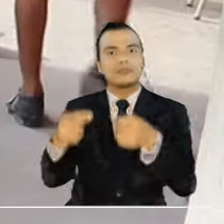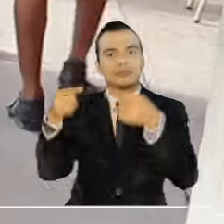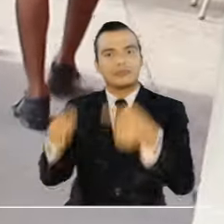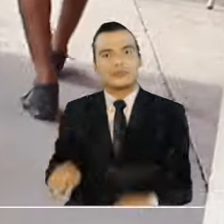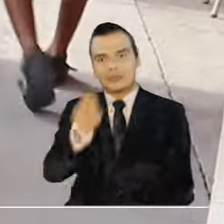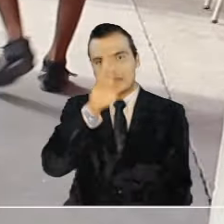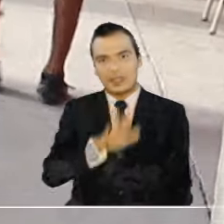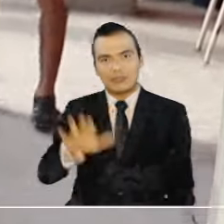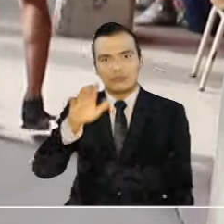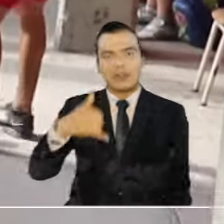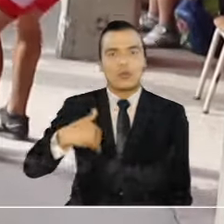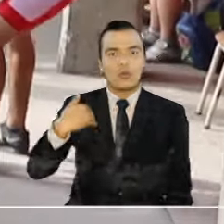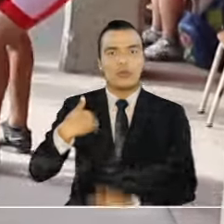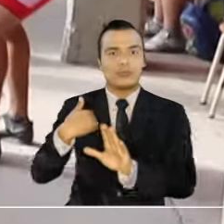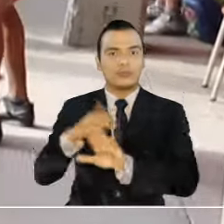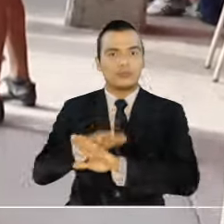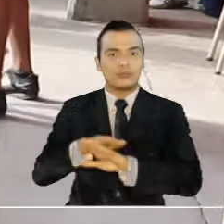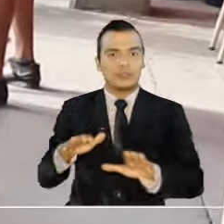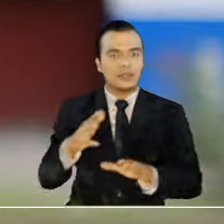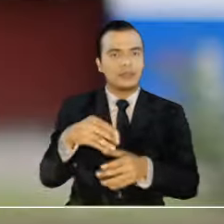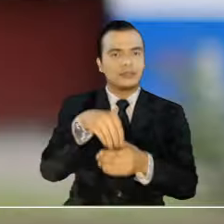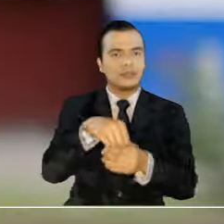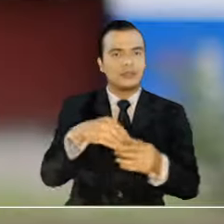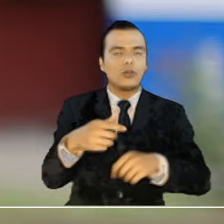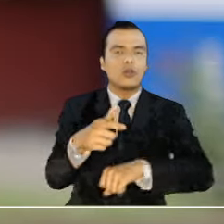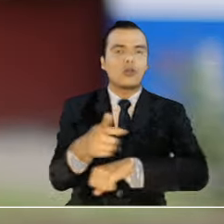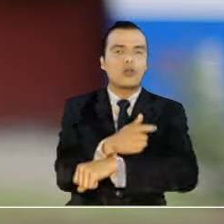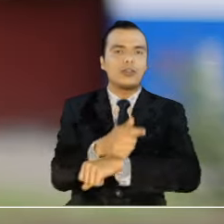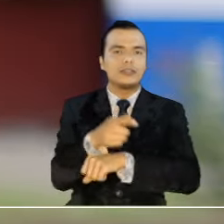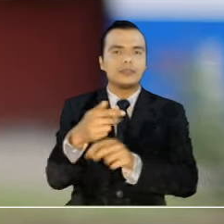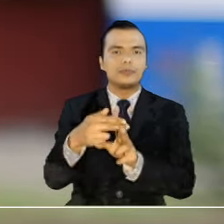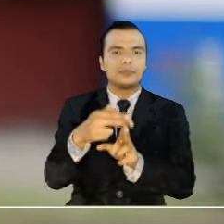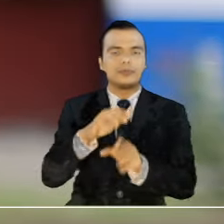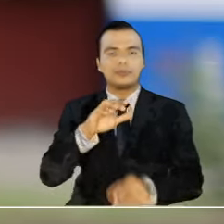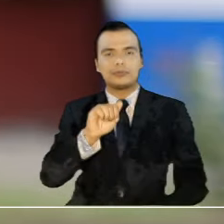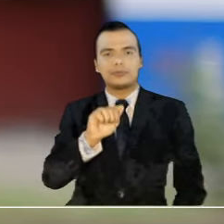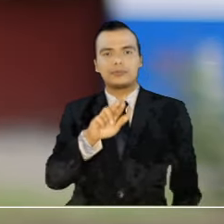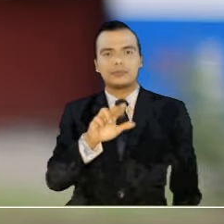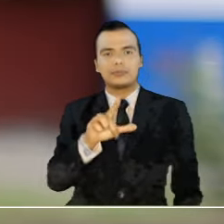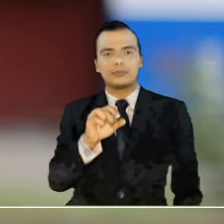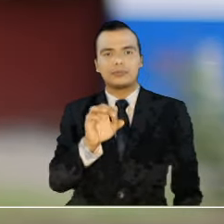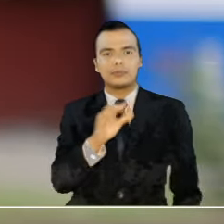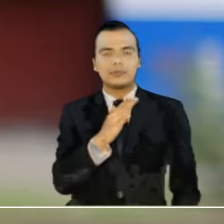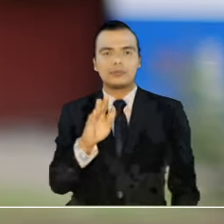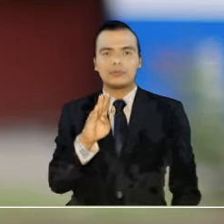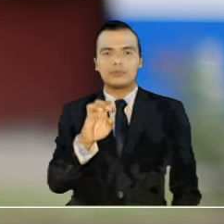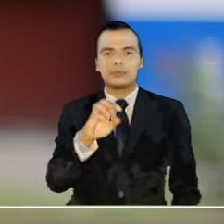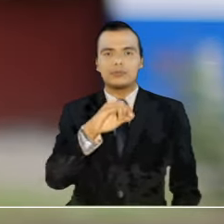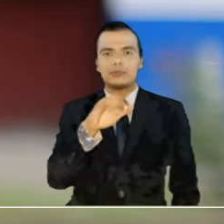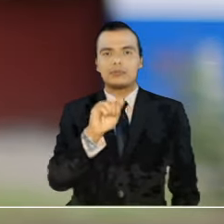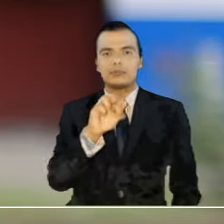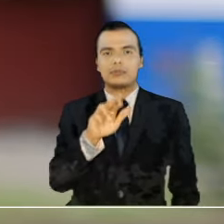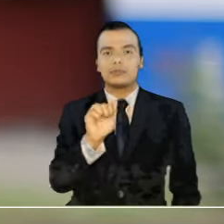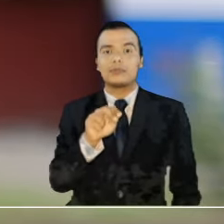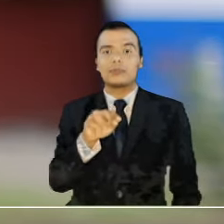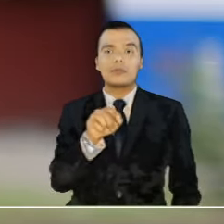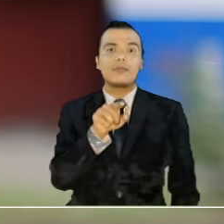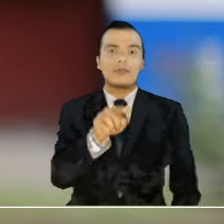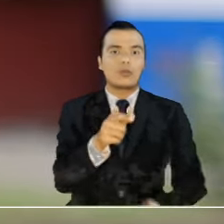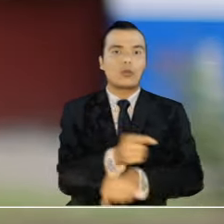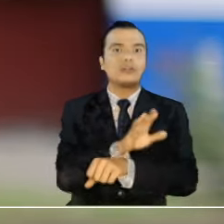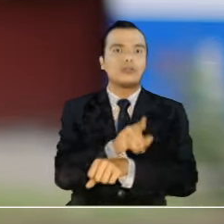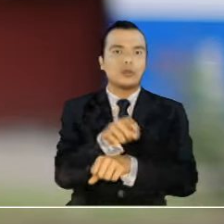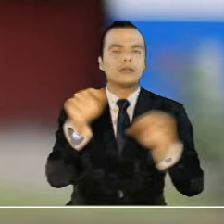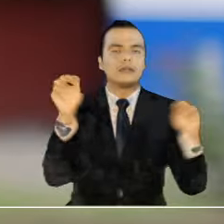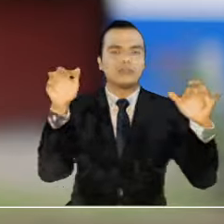se realiza en el Coliseo Carlos Bejarano. Las regiones que yo diría que son más fuertes, hay aquí el propio Valle, que